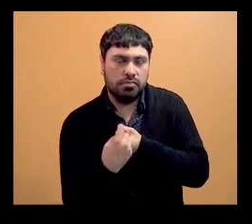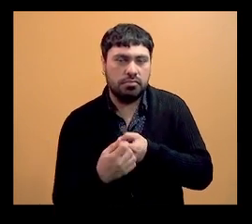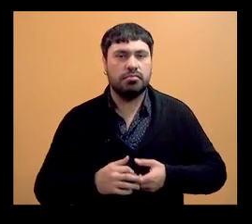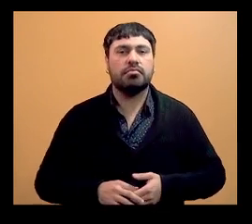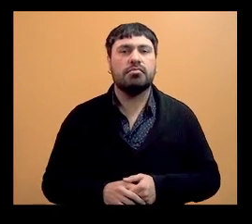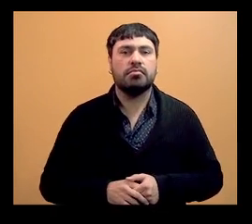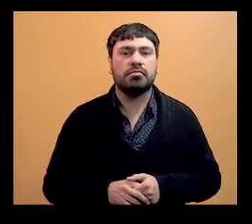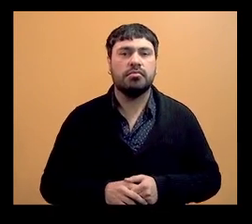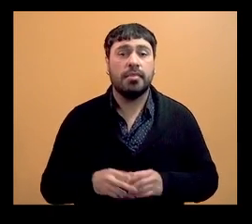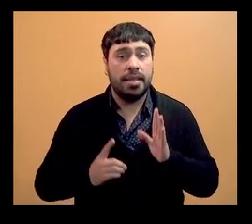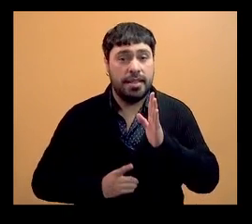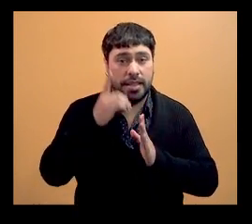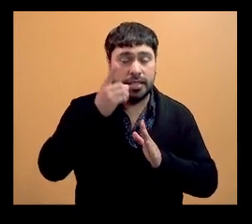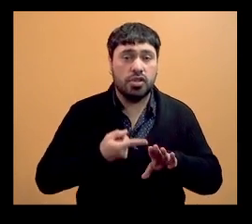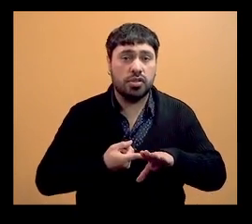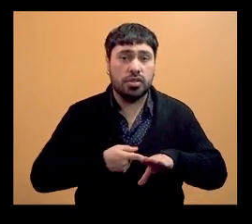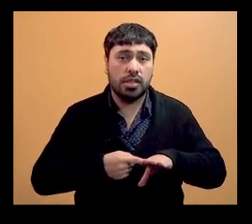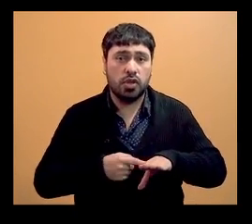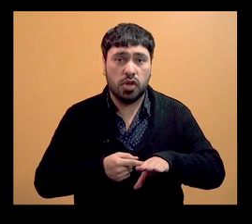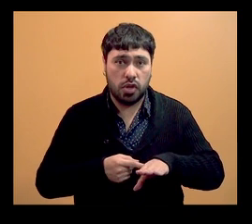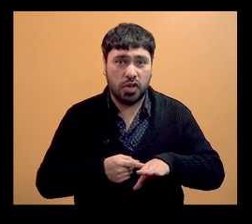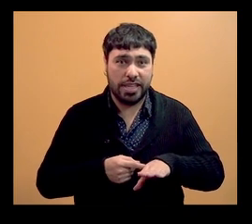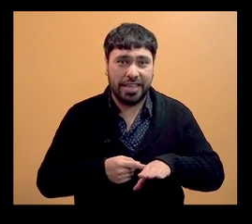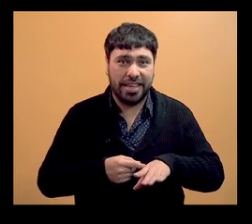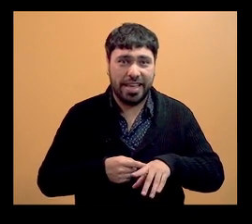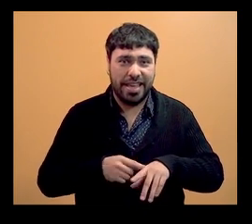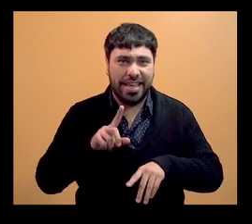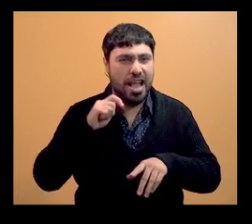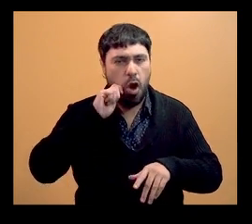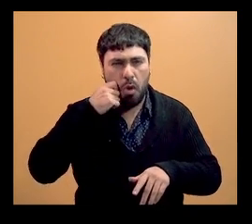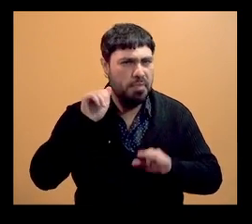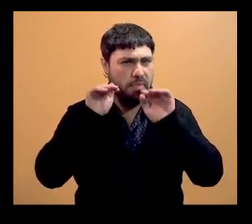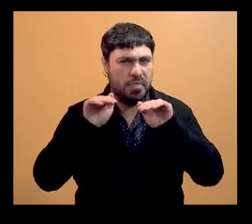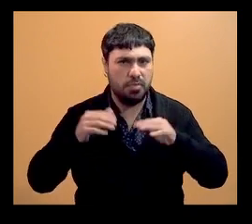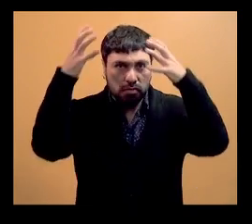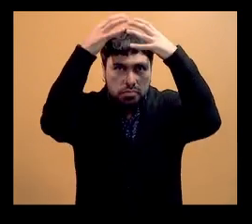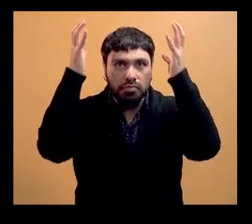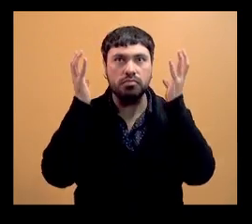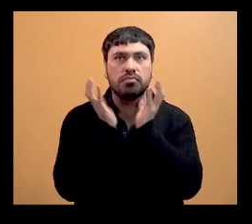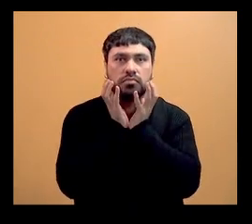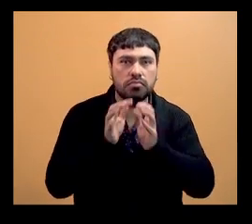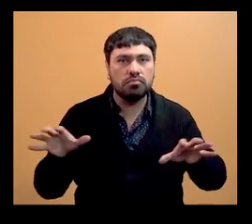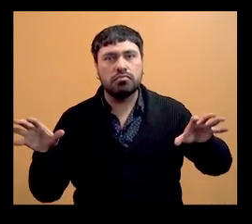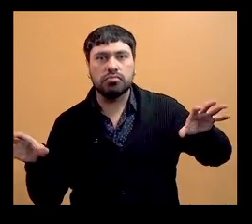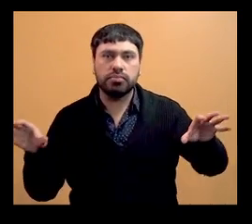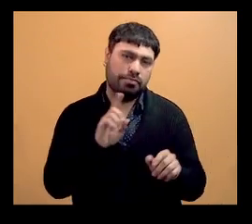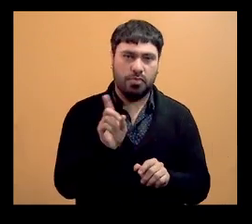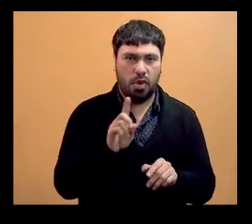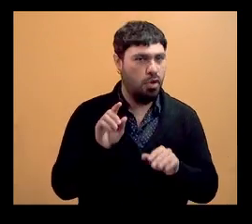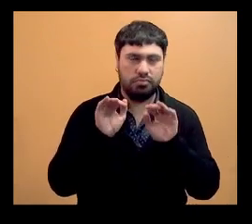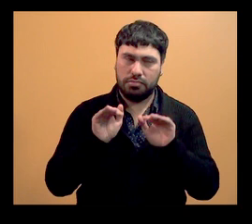del desarrollo de tecnología espacial que, si a ti te gusta, tienes que convertirte en astronauta. No, nuestras disciplinas de ingeniería y de ciencia son muy necesarias